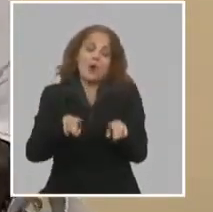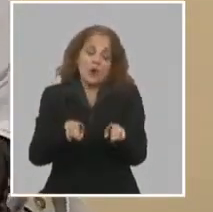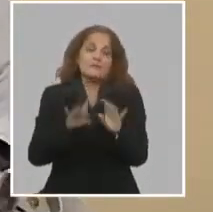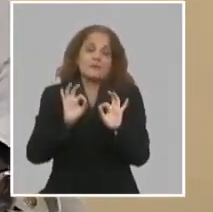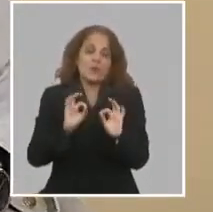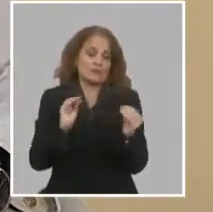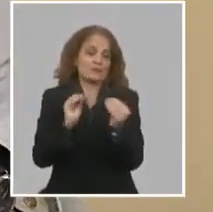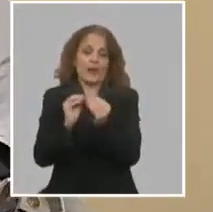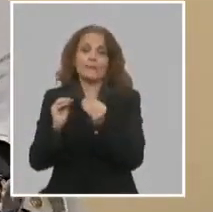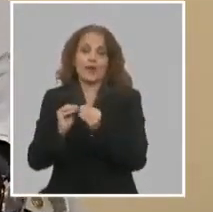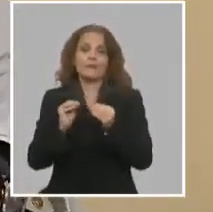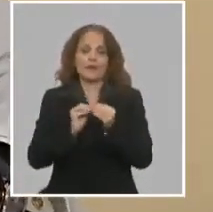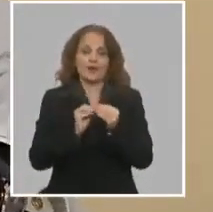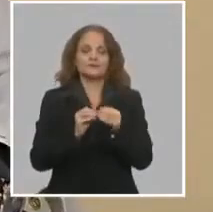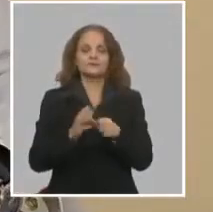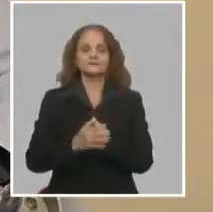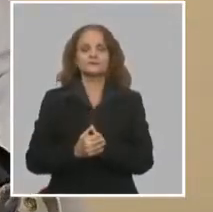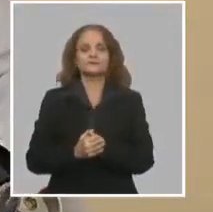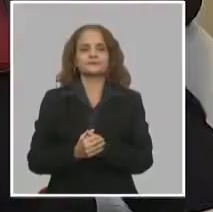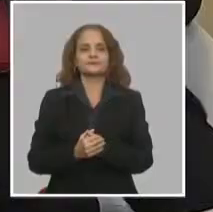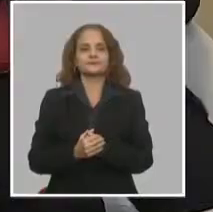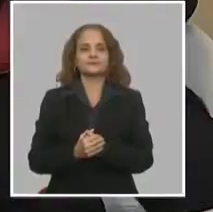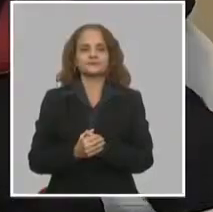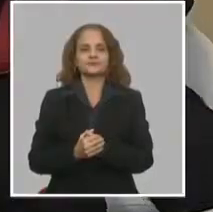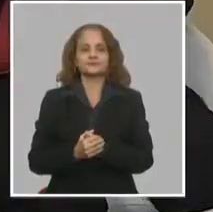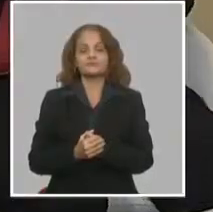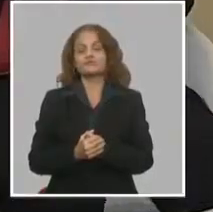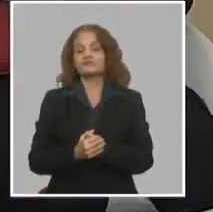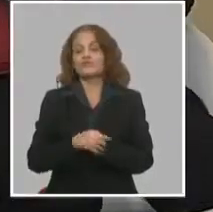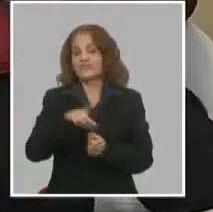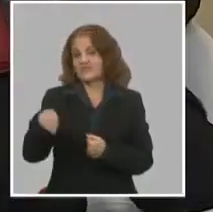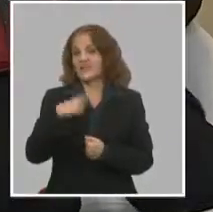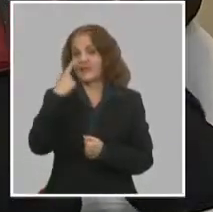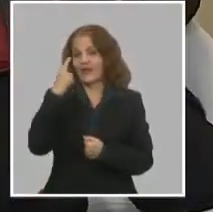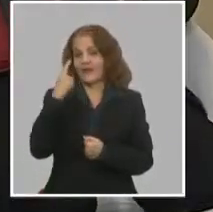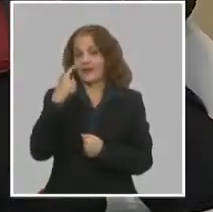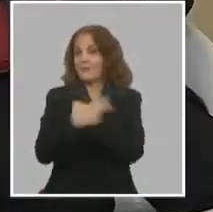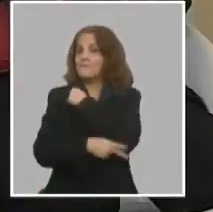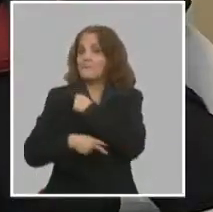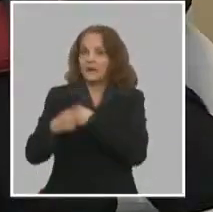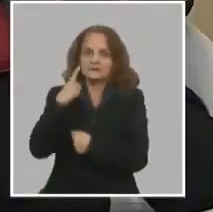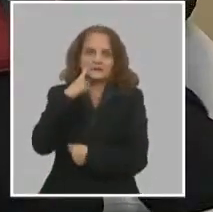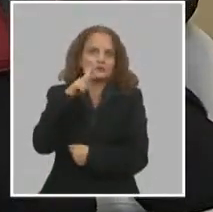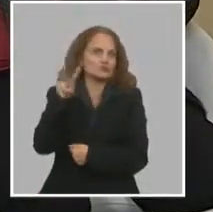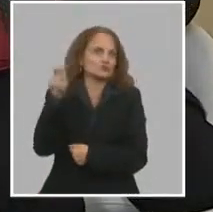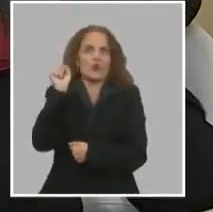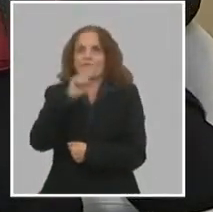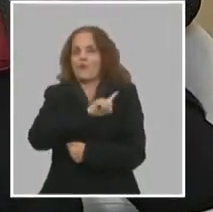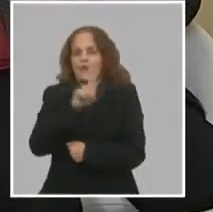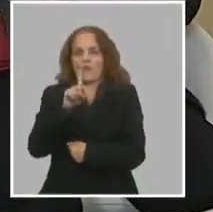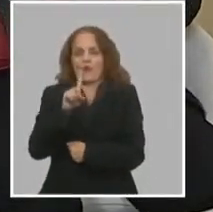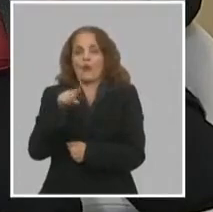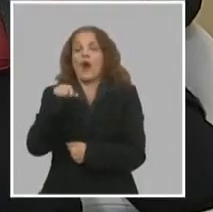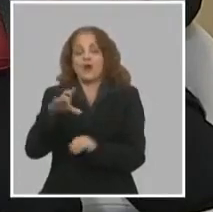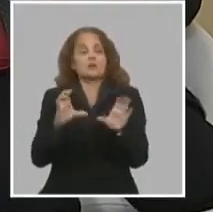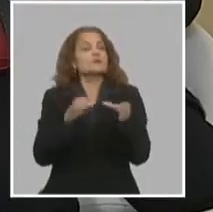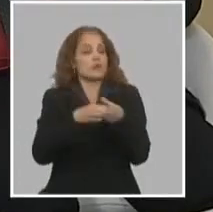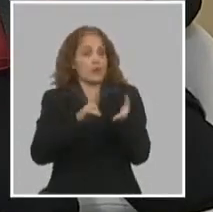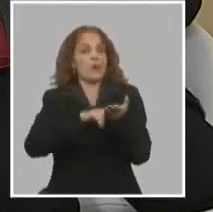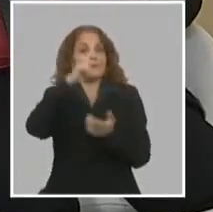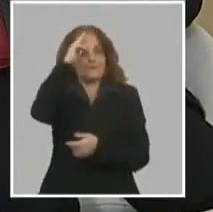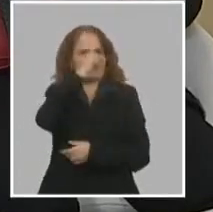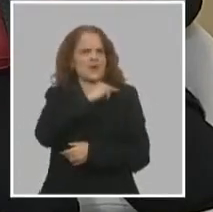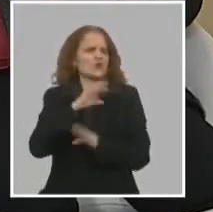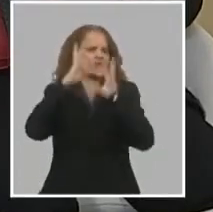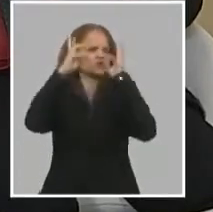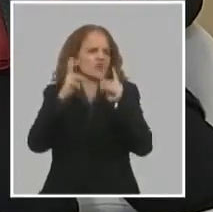de infestación era alto. De un país desconocido, de una brigada médica que llegaba con tantas expectativas, ¿cuál crees que fue el resultado final de lo que